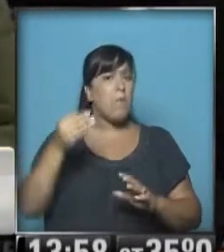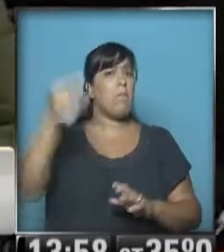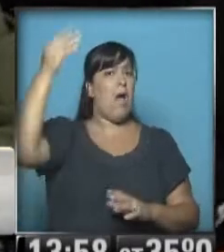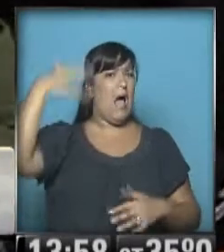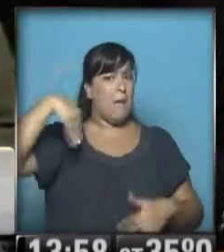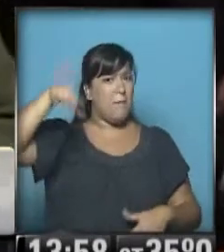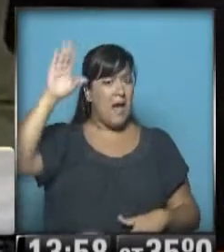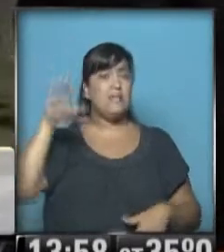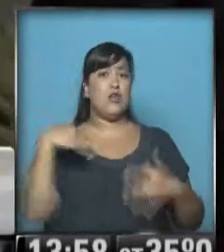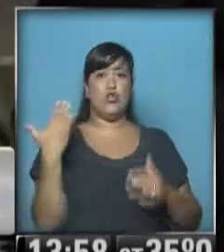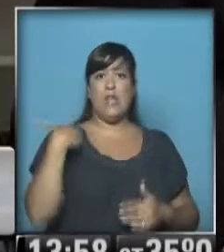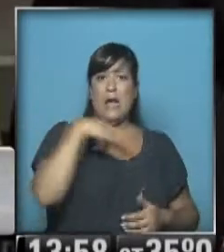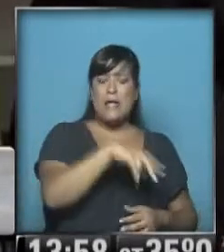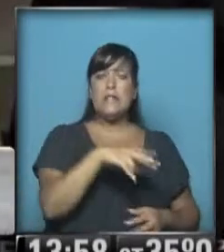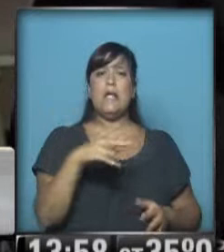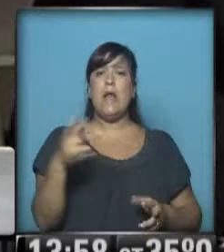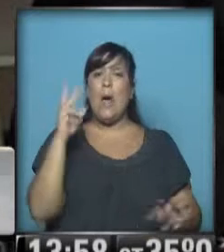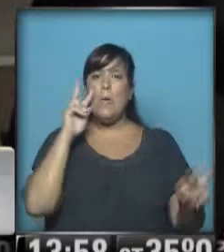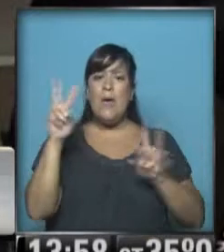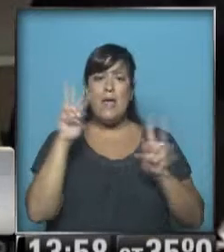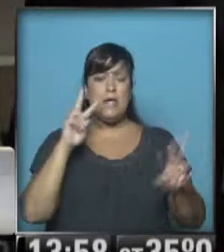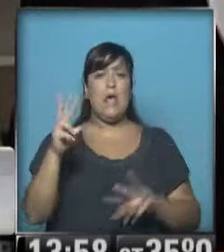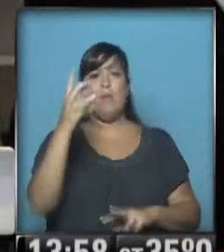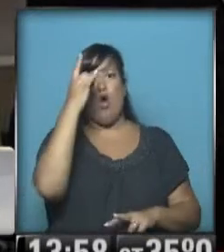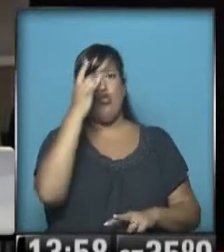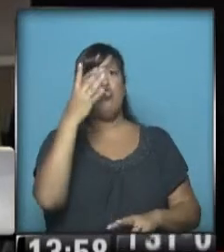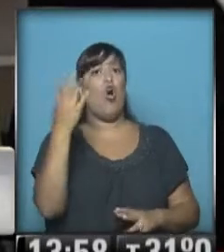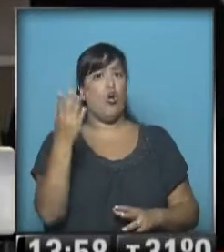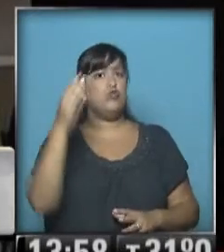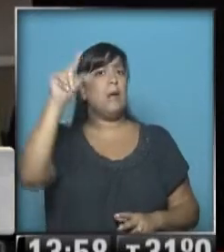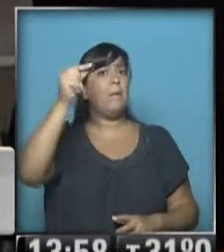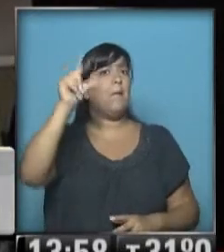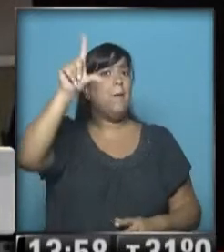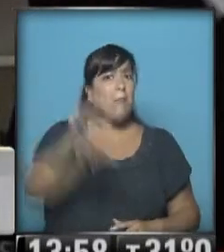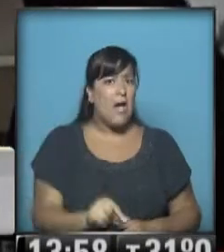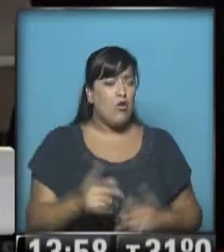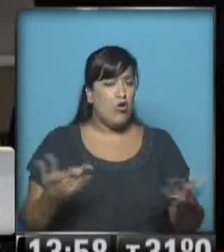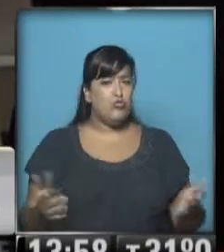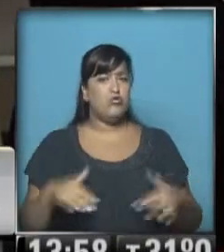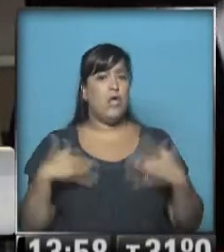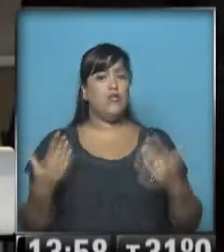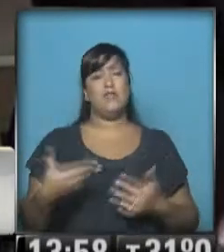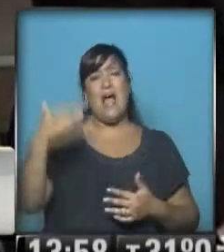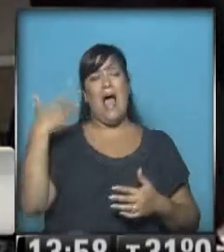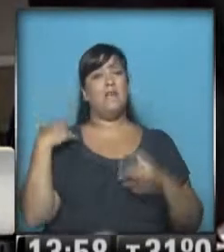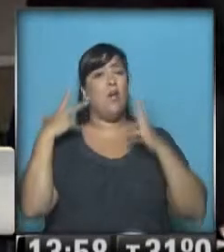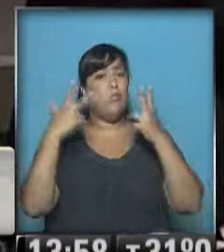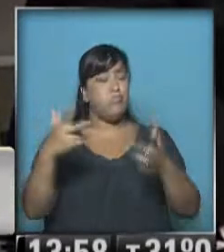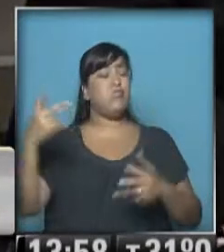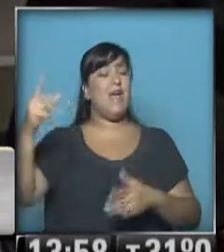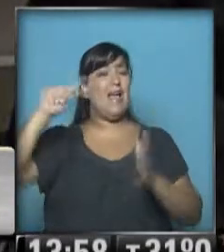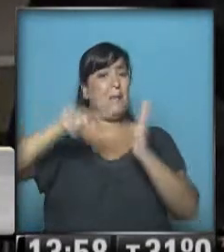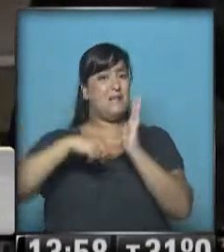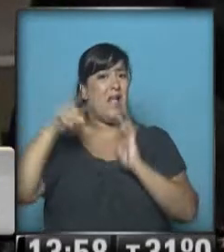los argentinos veíamos entrar 12 veces menos del valor final. Cuando yo planteé eso en Santiago, ¿se acuerdan